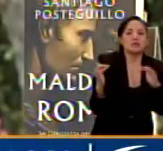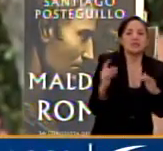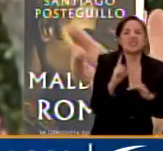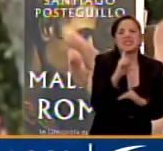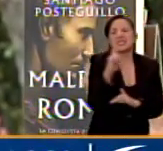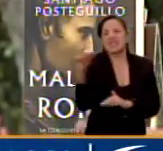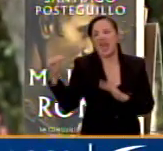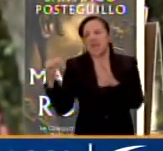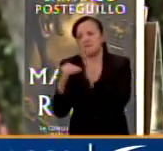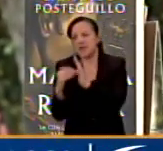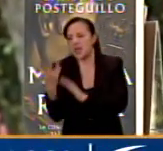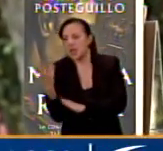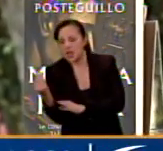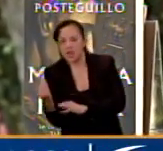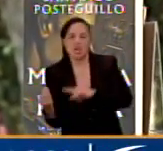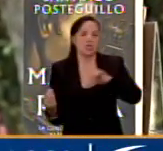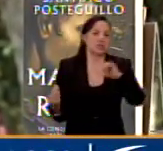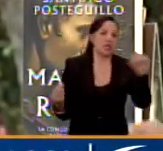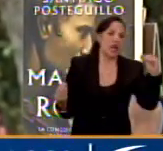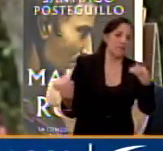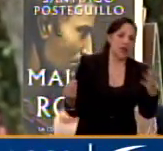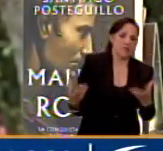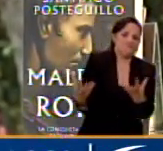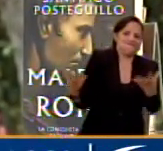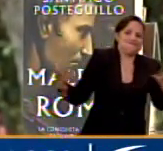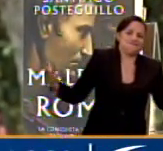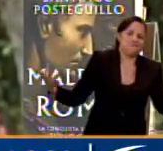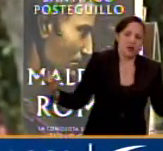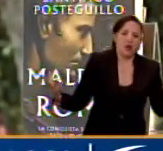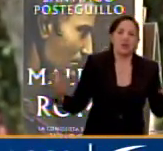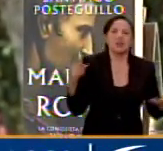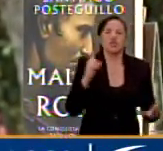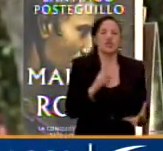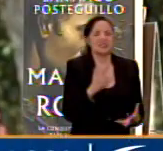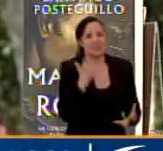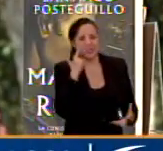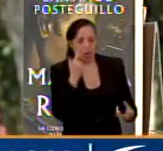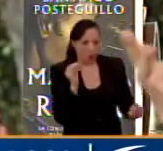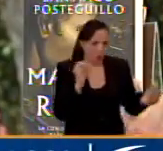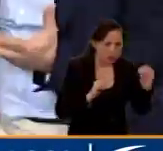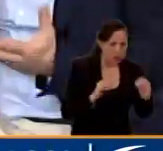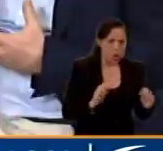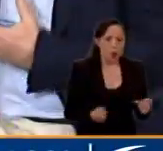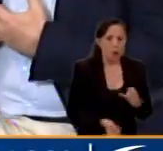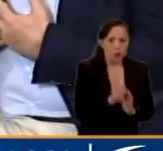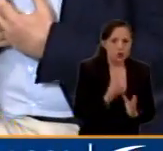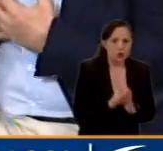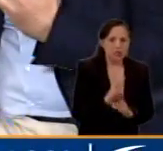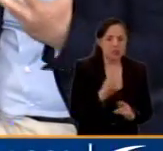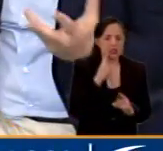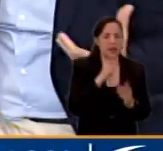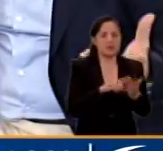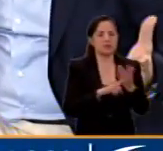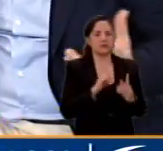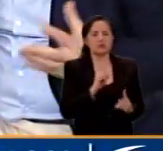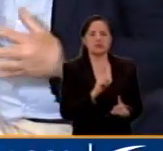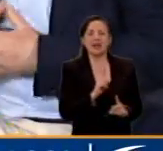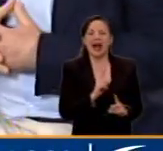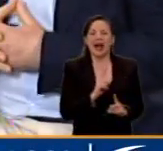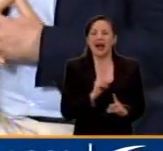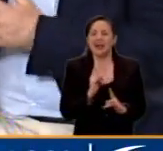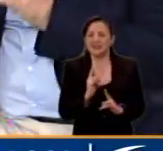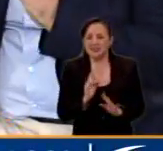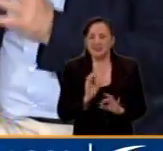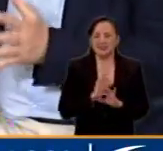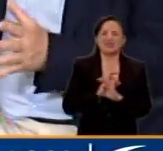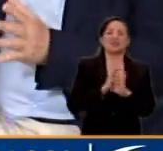y 100.000 enemigos por otro. Entonces empiezan a hacer los costes de producción y el interés que han demostrado suele desvanecerse, ¿no?